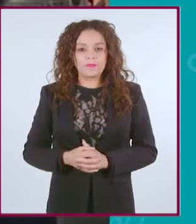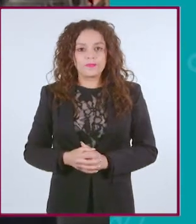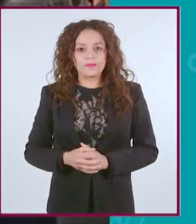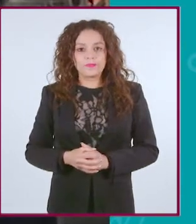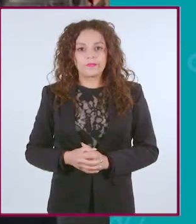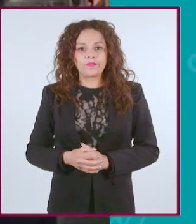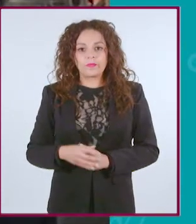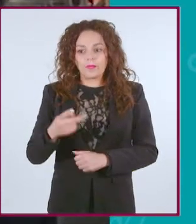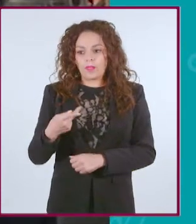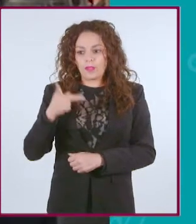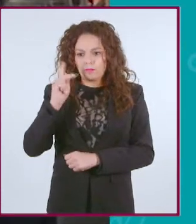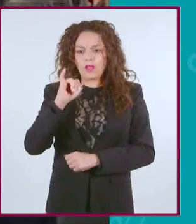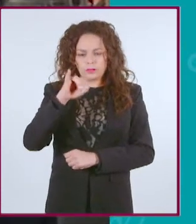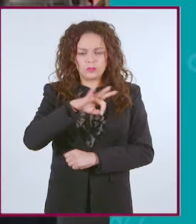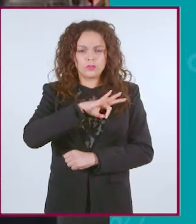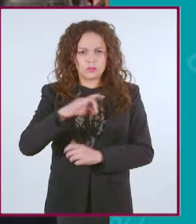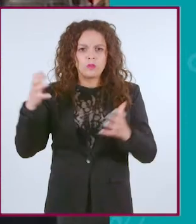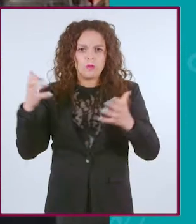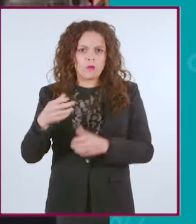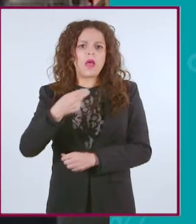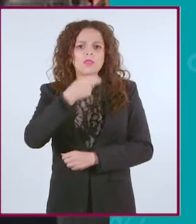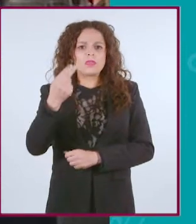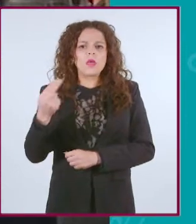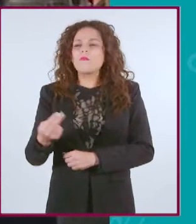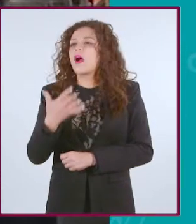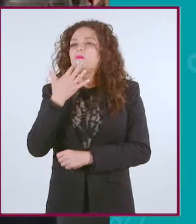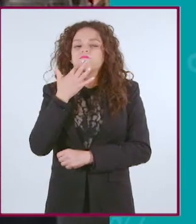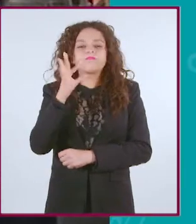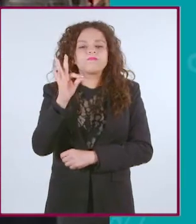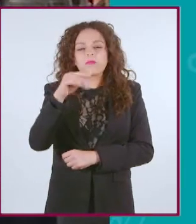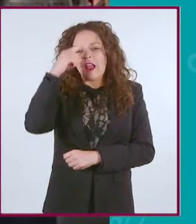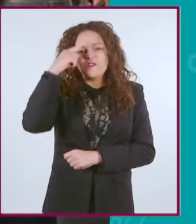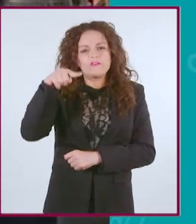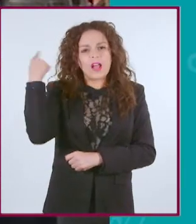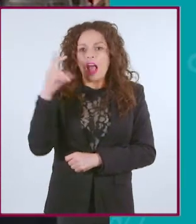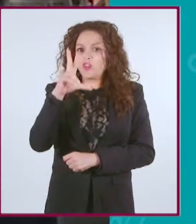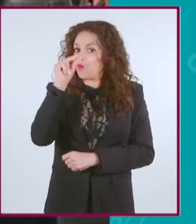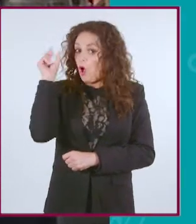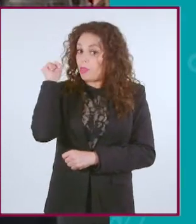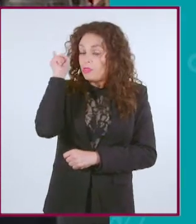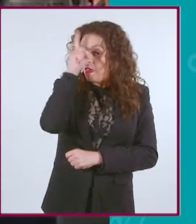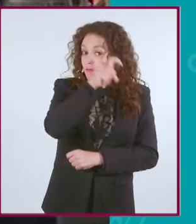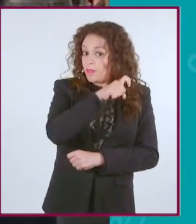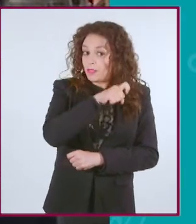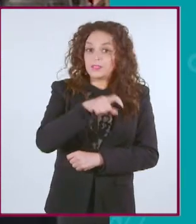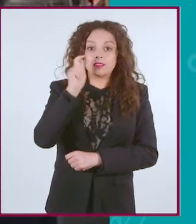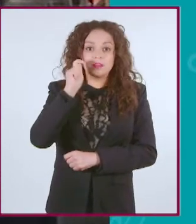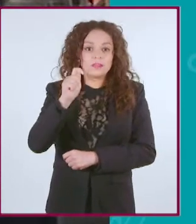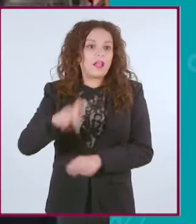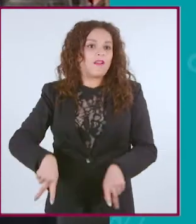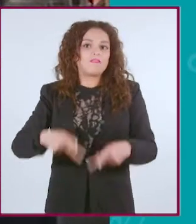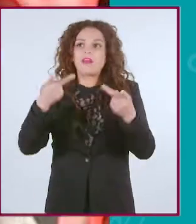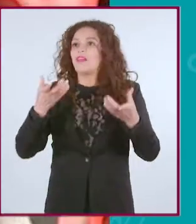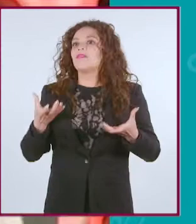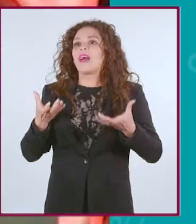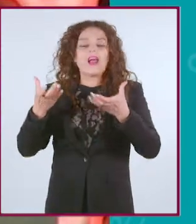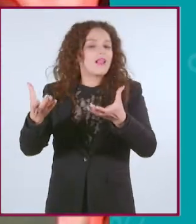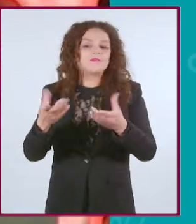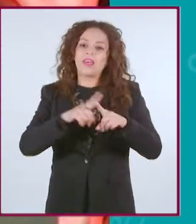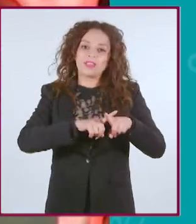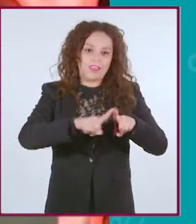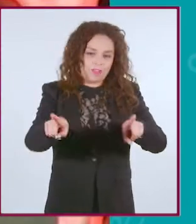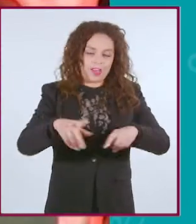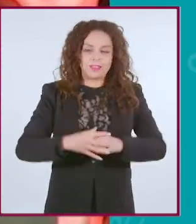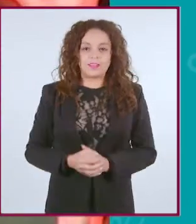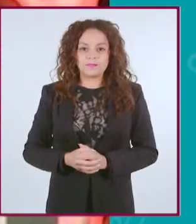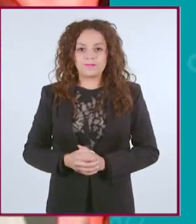pero sí podemos hacer dibujos sencillos, no muy complicados como los que se venden en el comercio, ¿no? Porque ya después